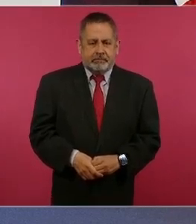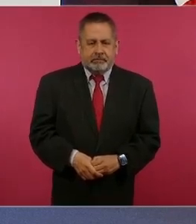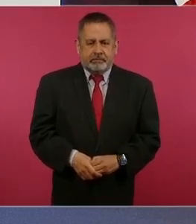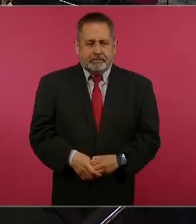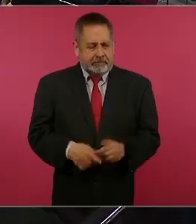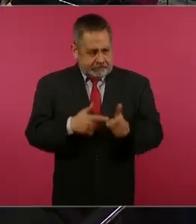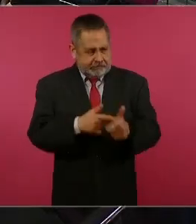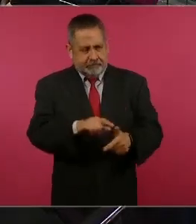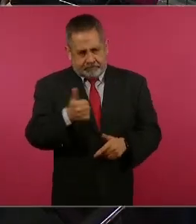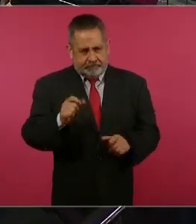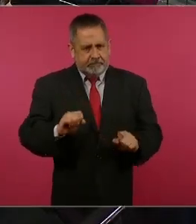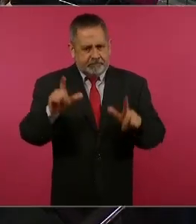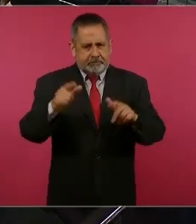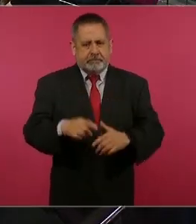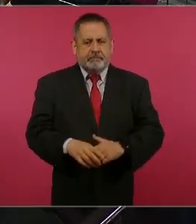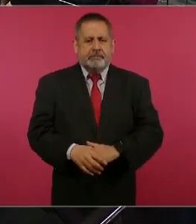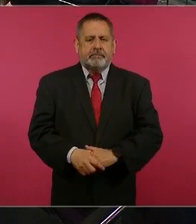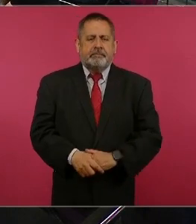Síguele.